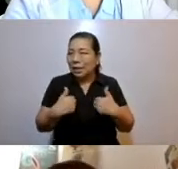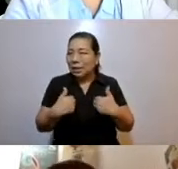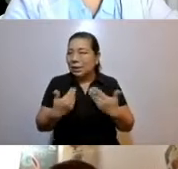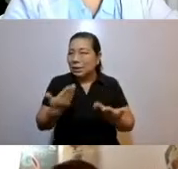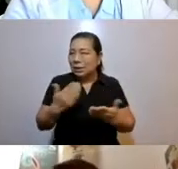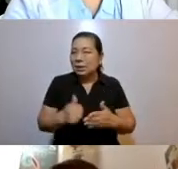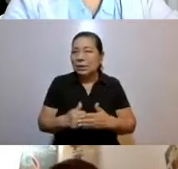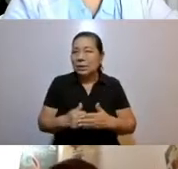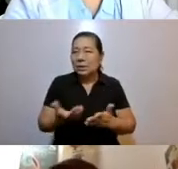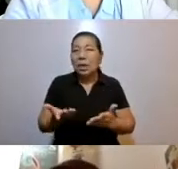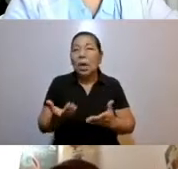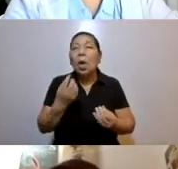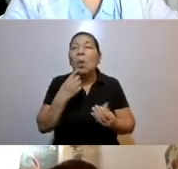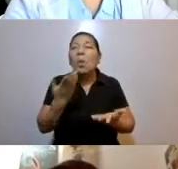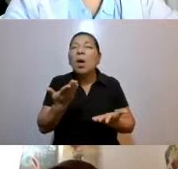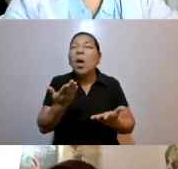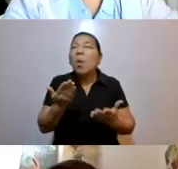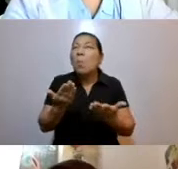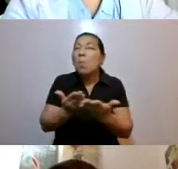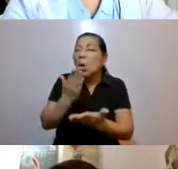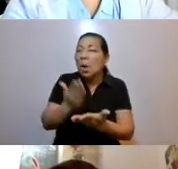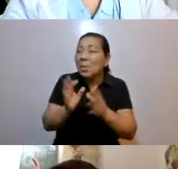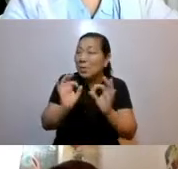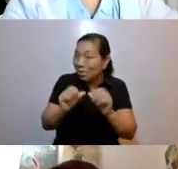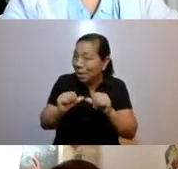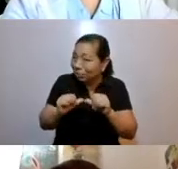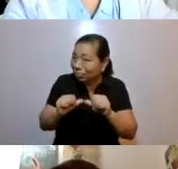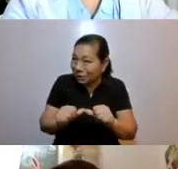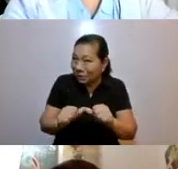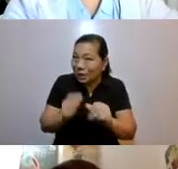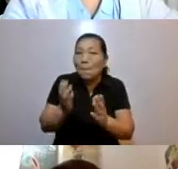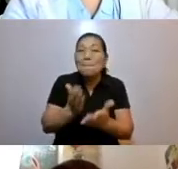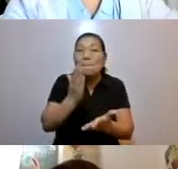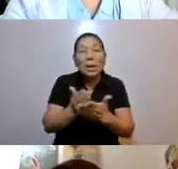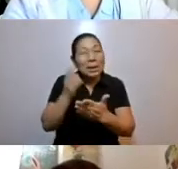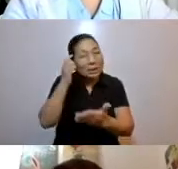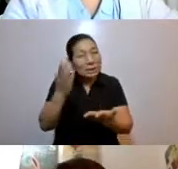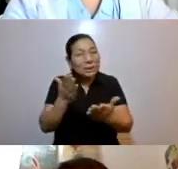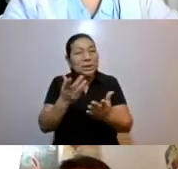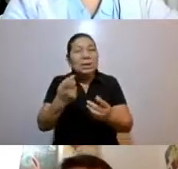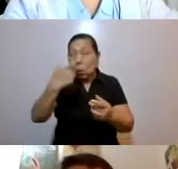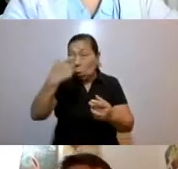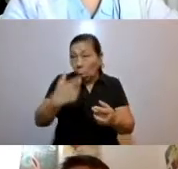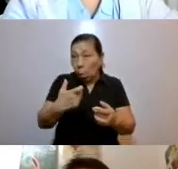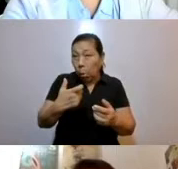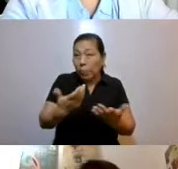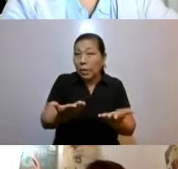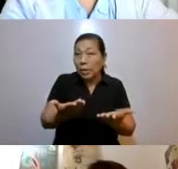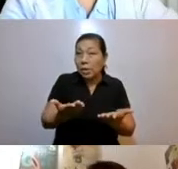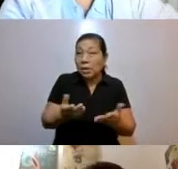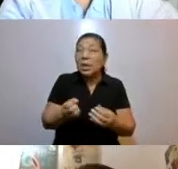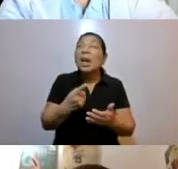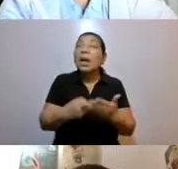tendencia a ser psicógeno. Cuando el problema es permanente, el problema parecería ser orgánico. Cuando es situacional,